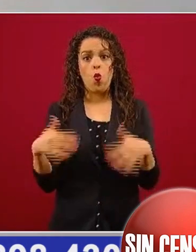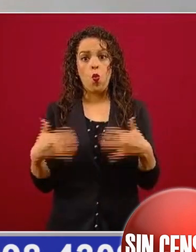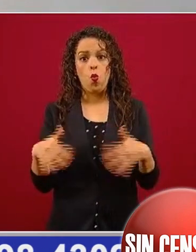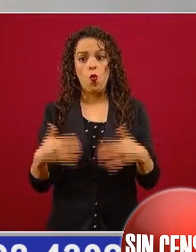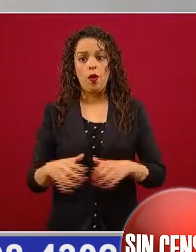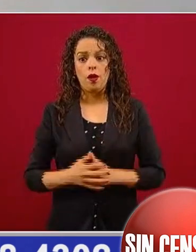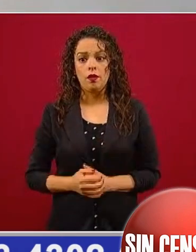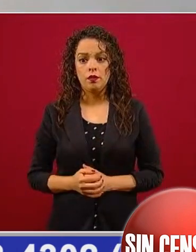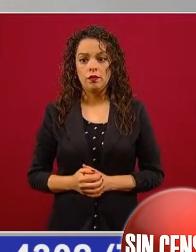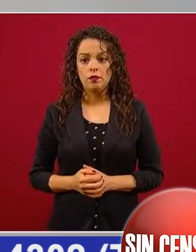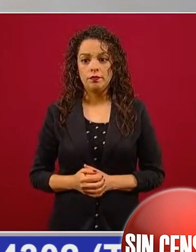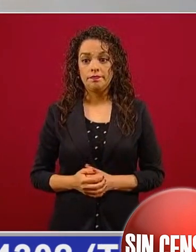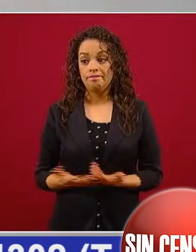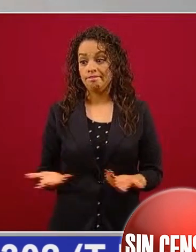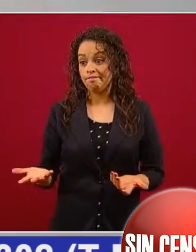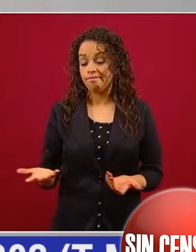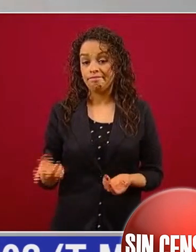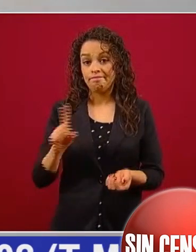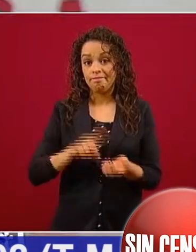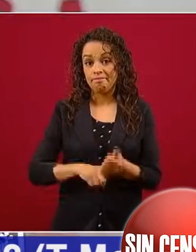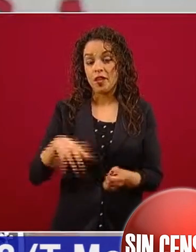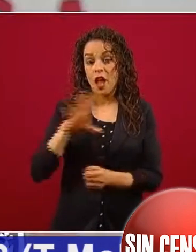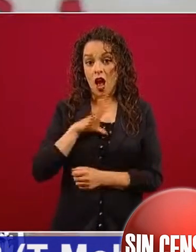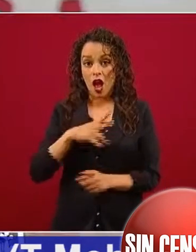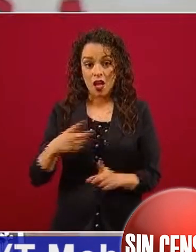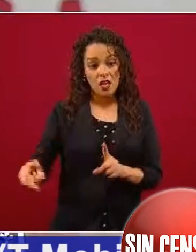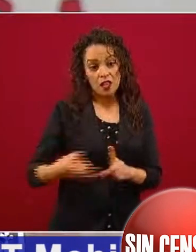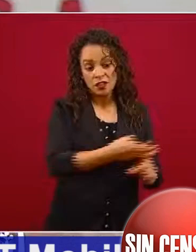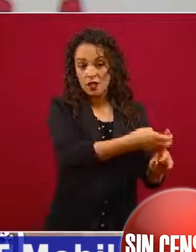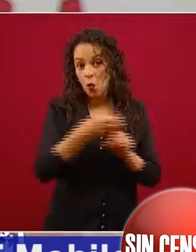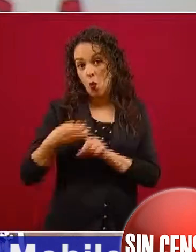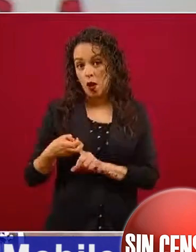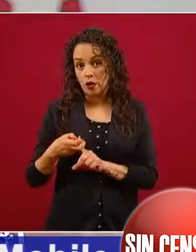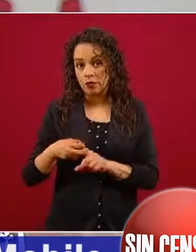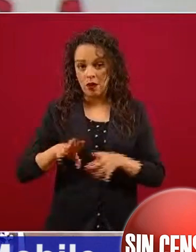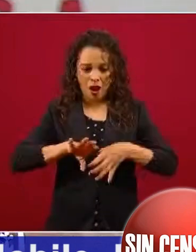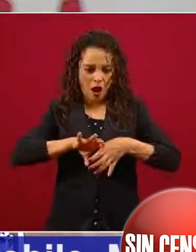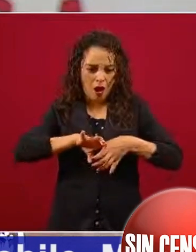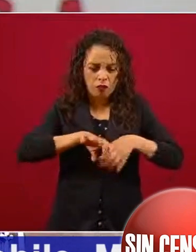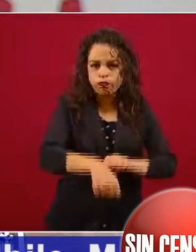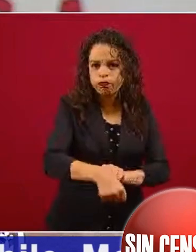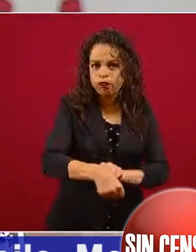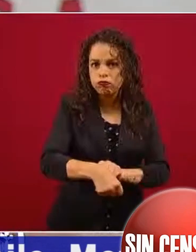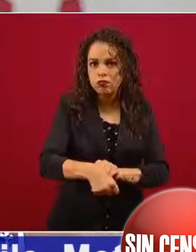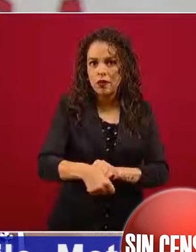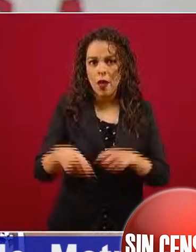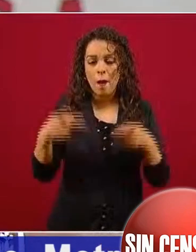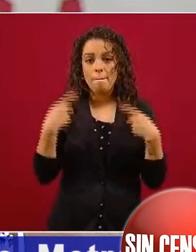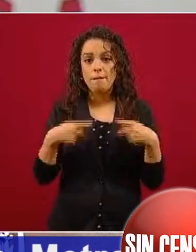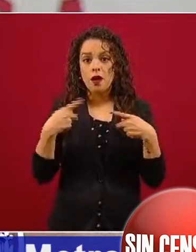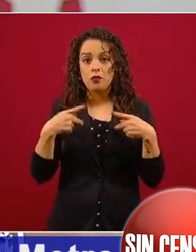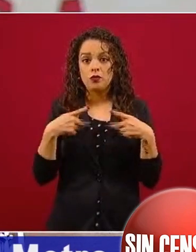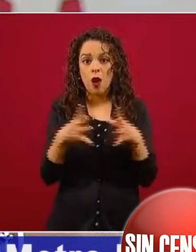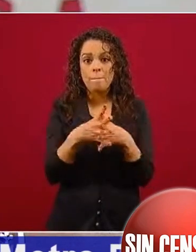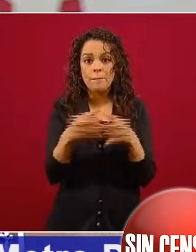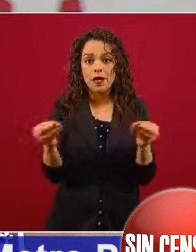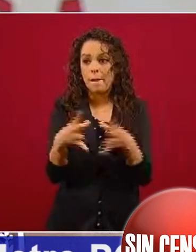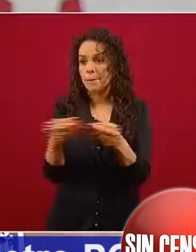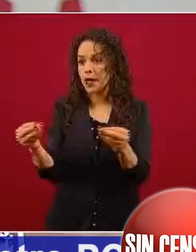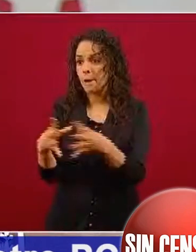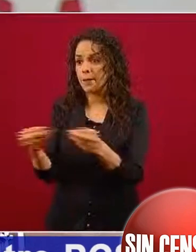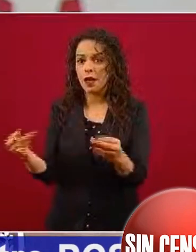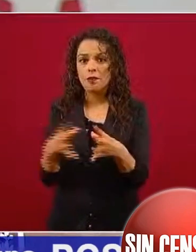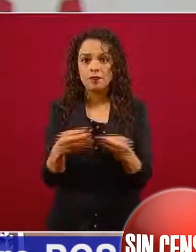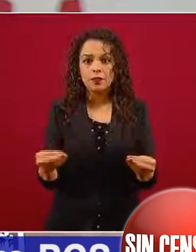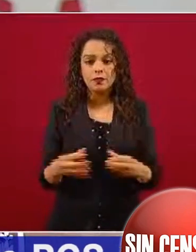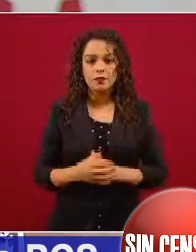Había tortura, secuestros, desaparecían a personas y que hacía